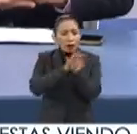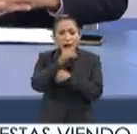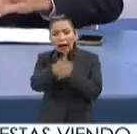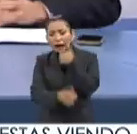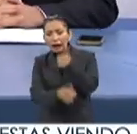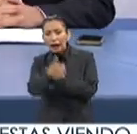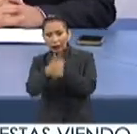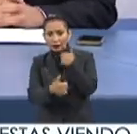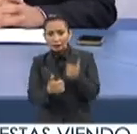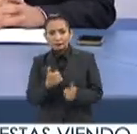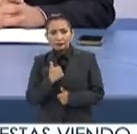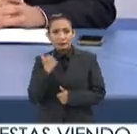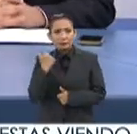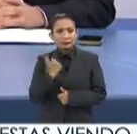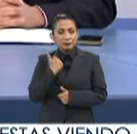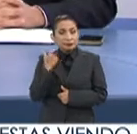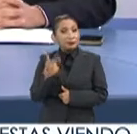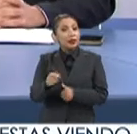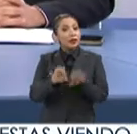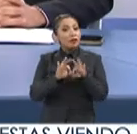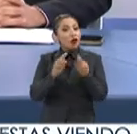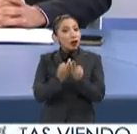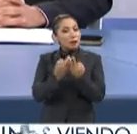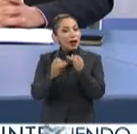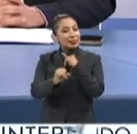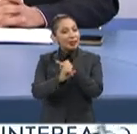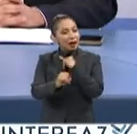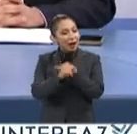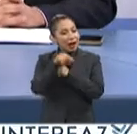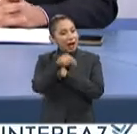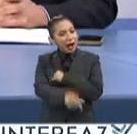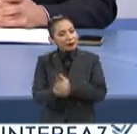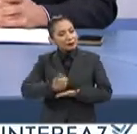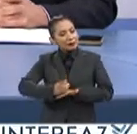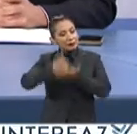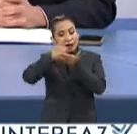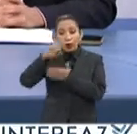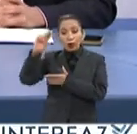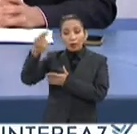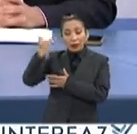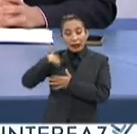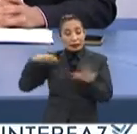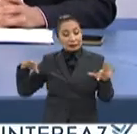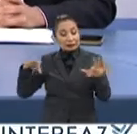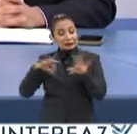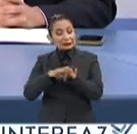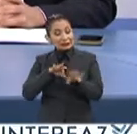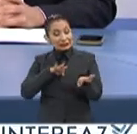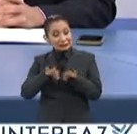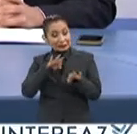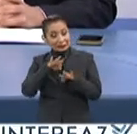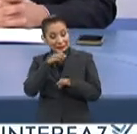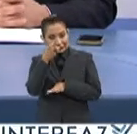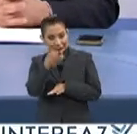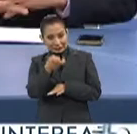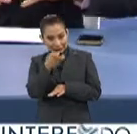que aprovechando, por supuesto, las herramientas tecnológicas, las universidades se han puesto a trabajar al